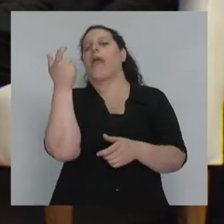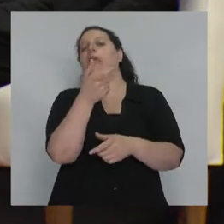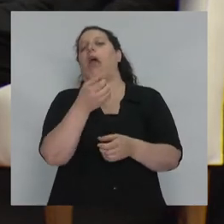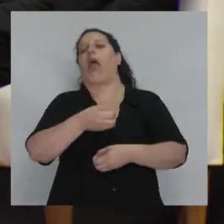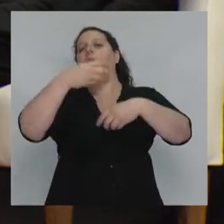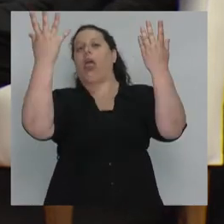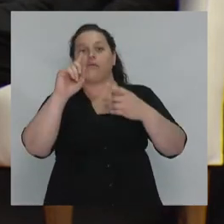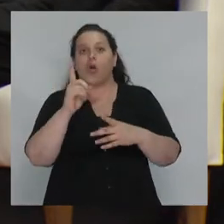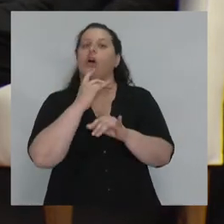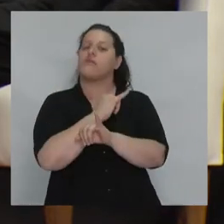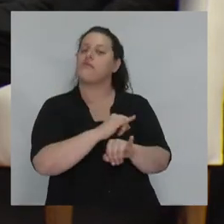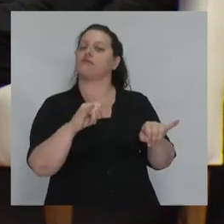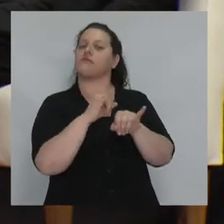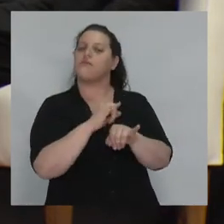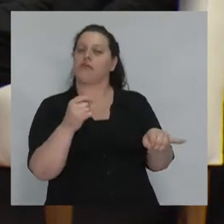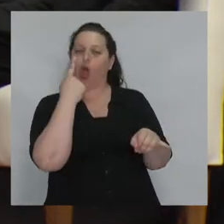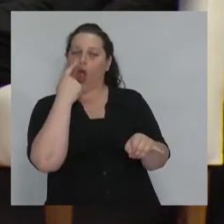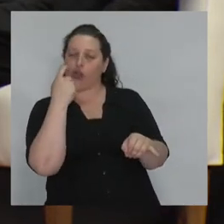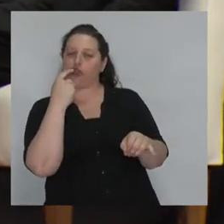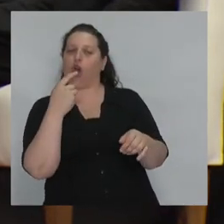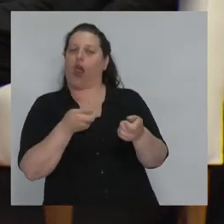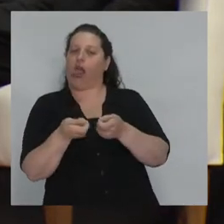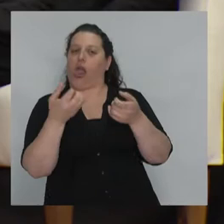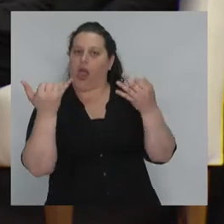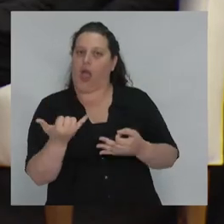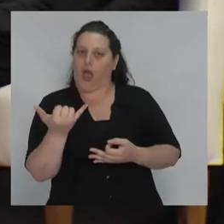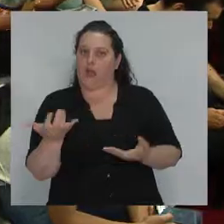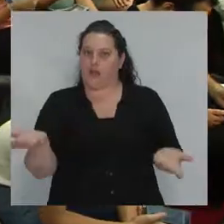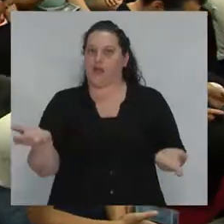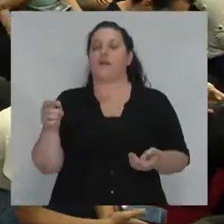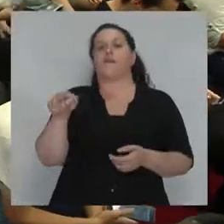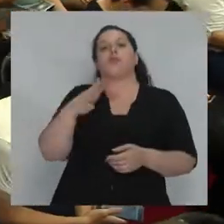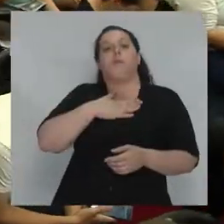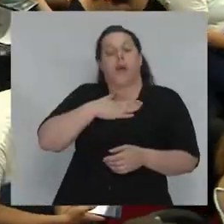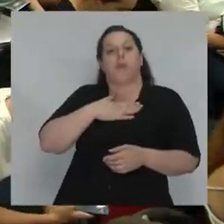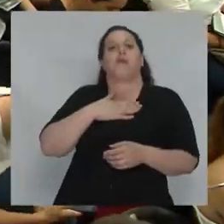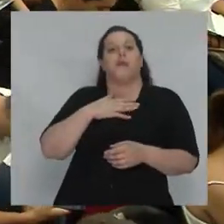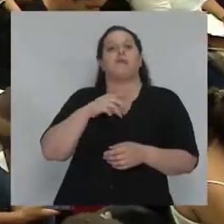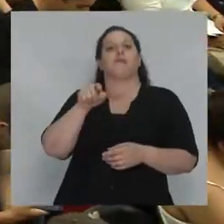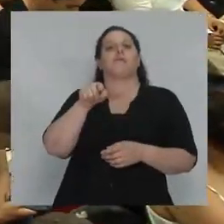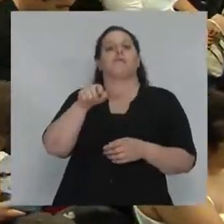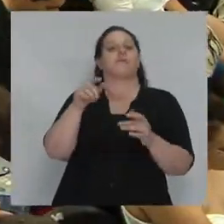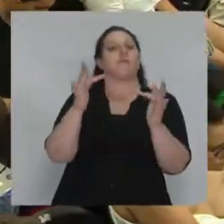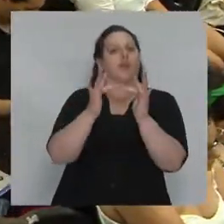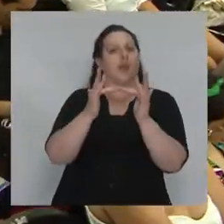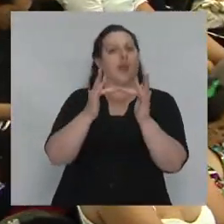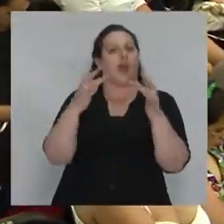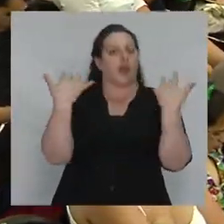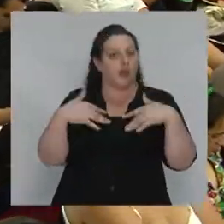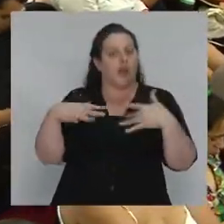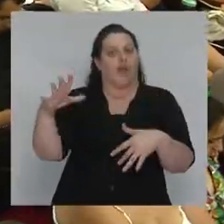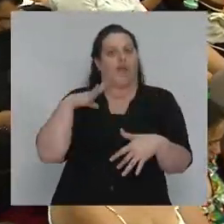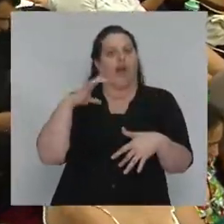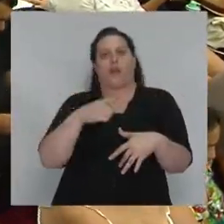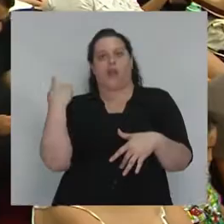siendo manejados por alfiles. Creo que ese tema de las redes nos está haciendo muchísima